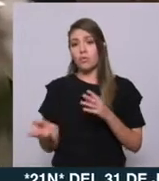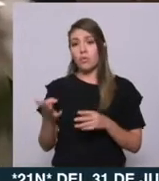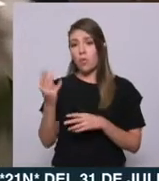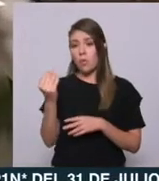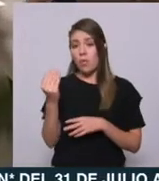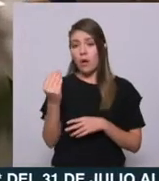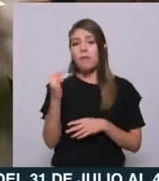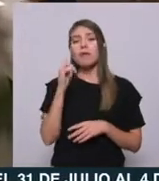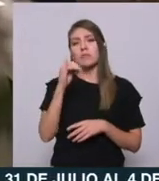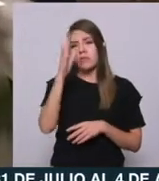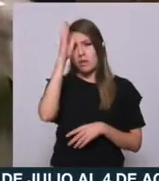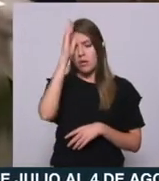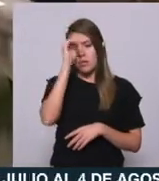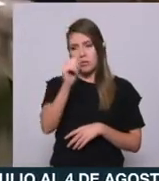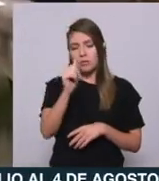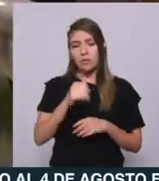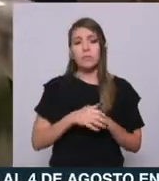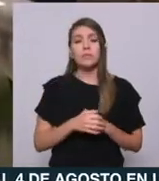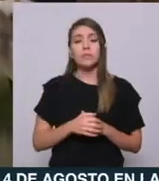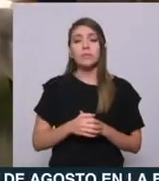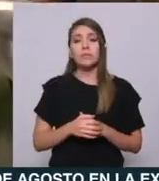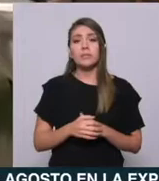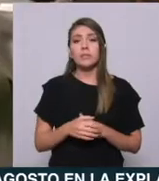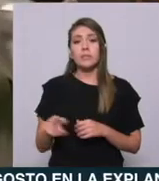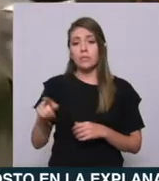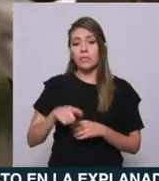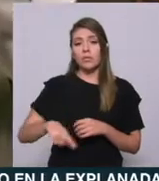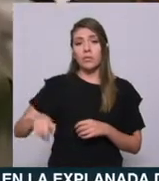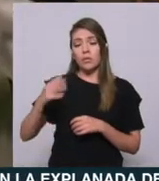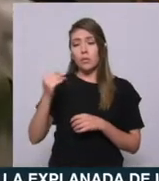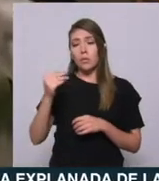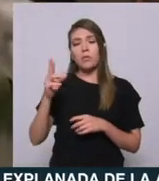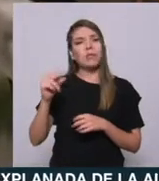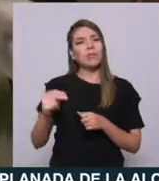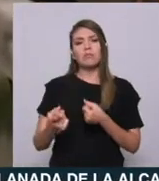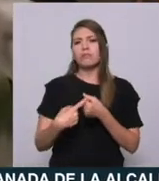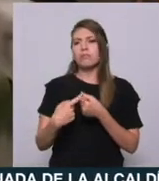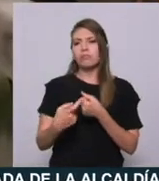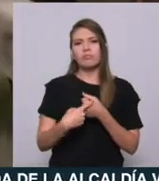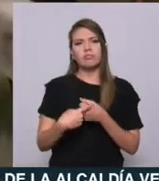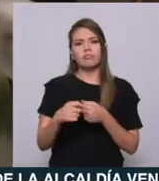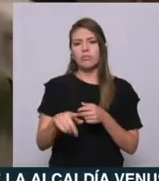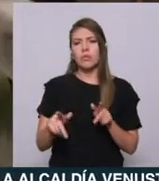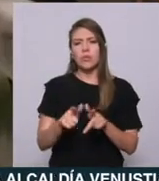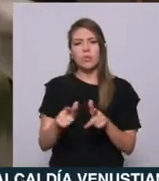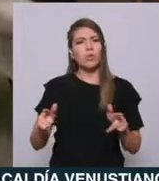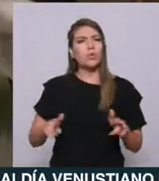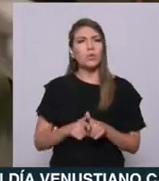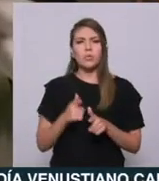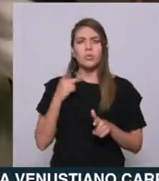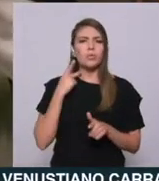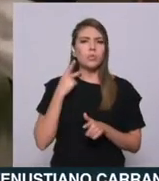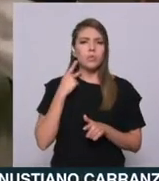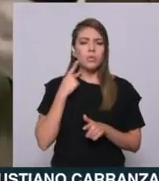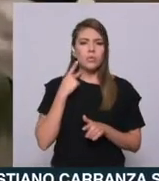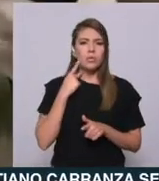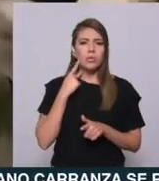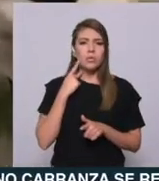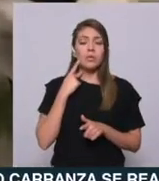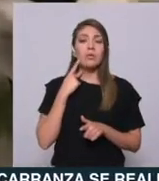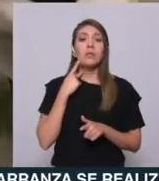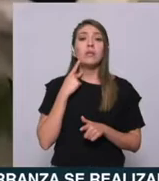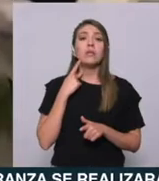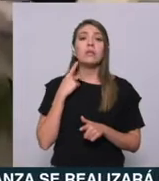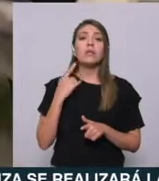favor. De esos 9, 2 no son miembros del partido, son externos, y los restantes 7 ya hemos